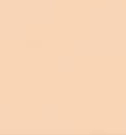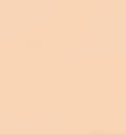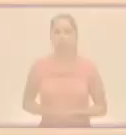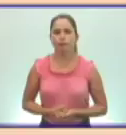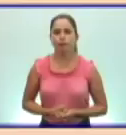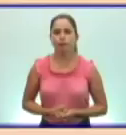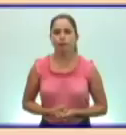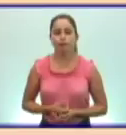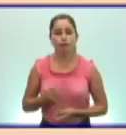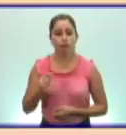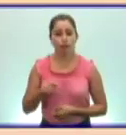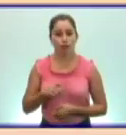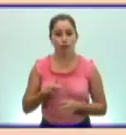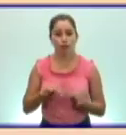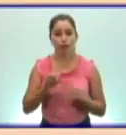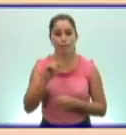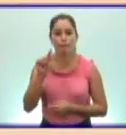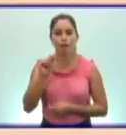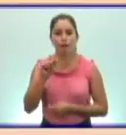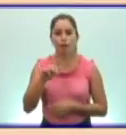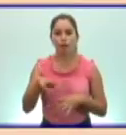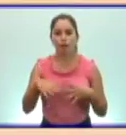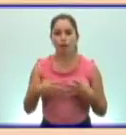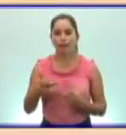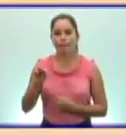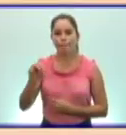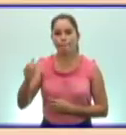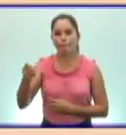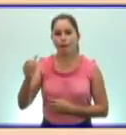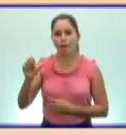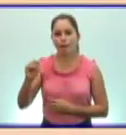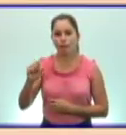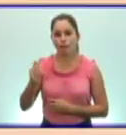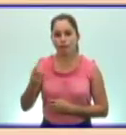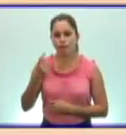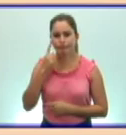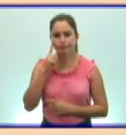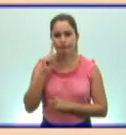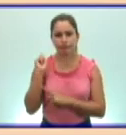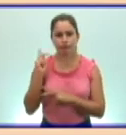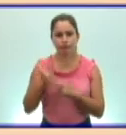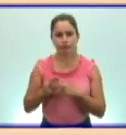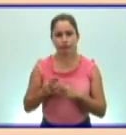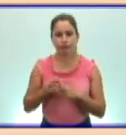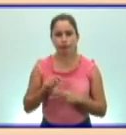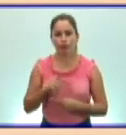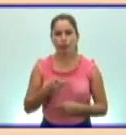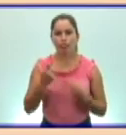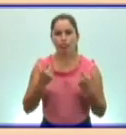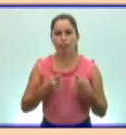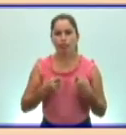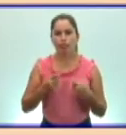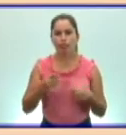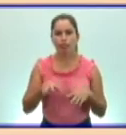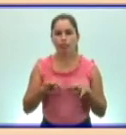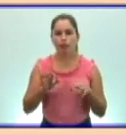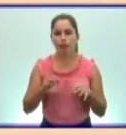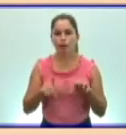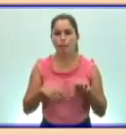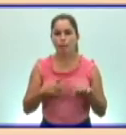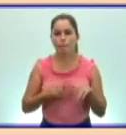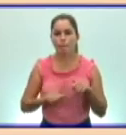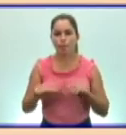Bien, pues aquí está la pregunta. ¿Qué masa de permanganato de potasio debe utilizarse para dicha preparación? Pues